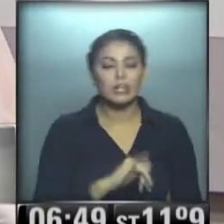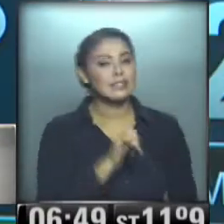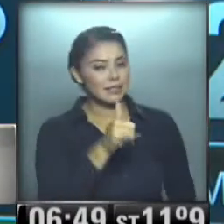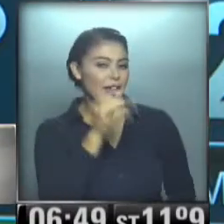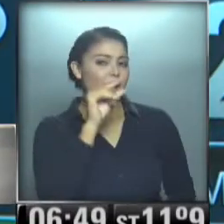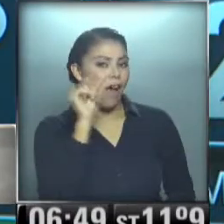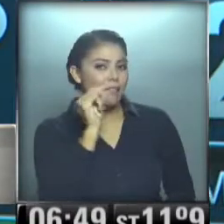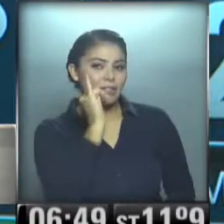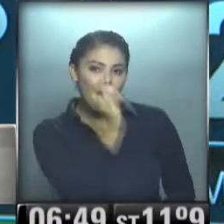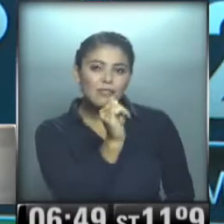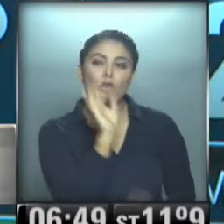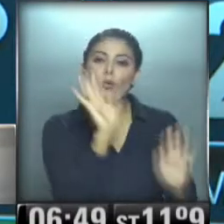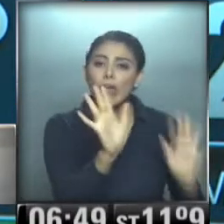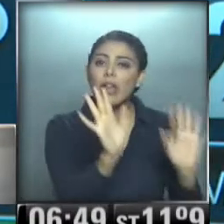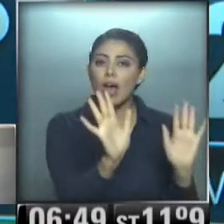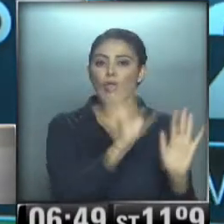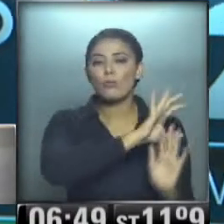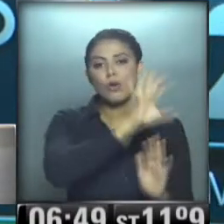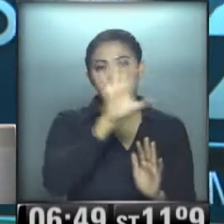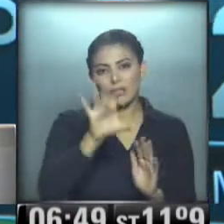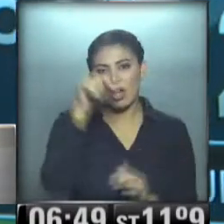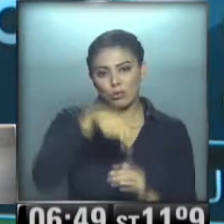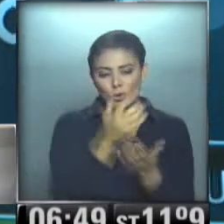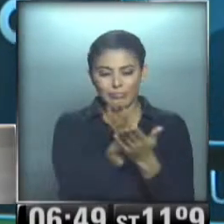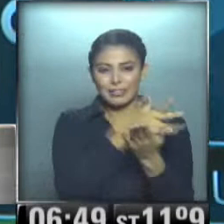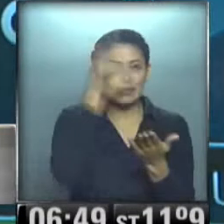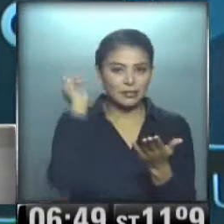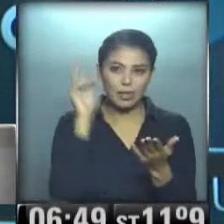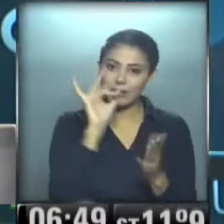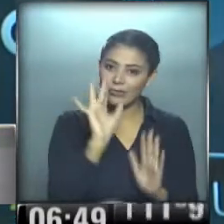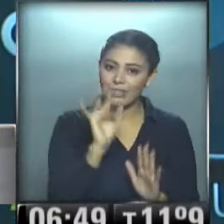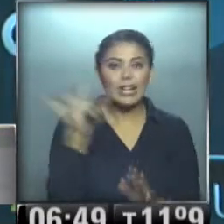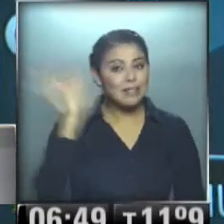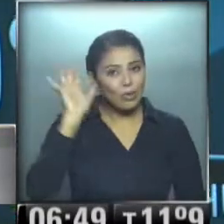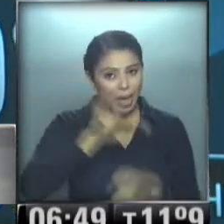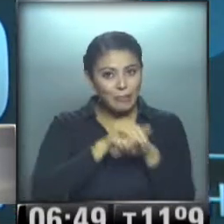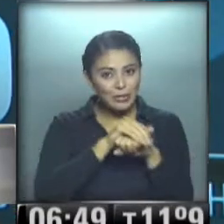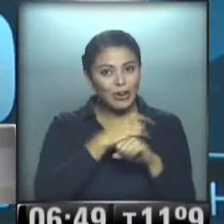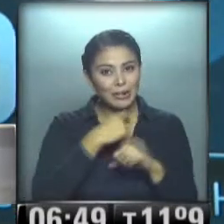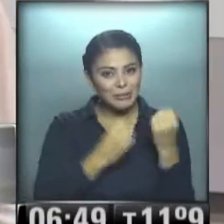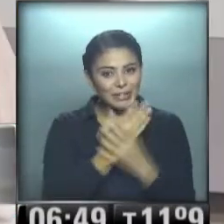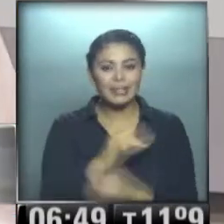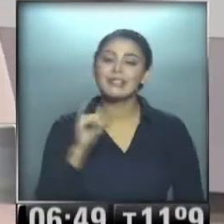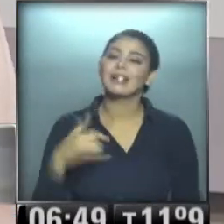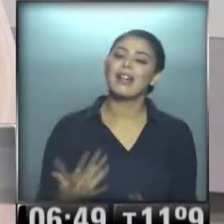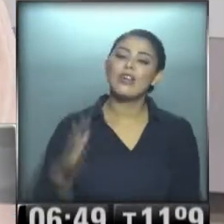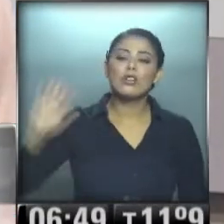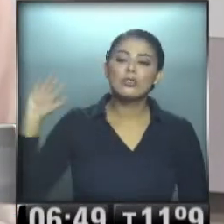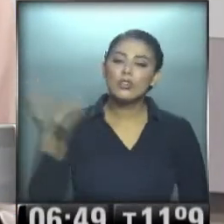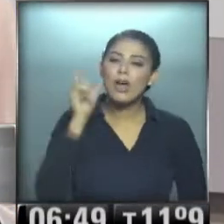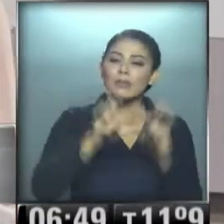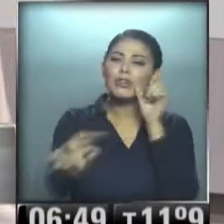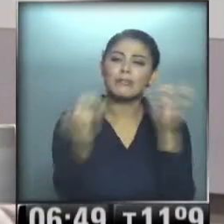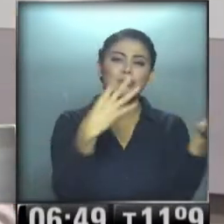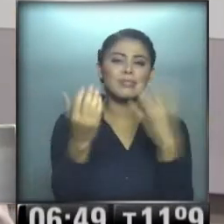vamos a repasar las alertas porque el sur del país y la cordillera están complicados. ¿Qué te parece si saludamos a nuestros amigos en esta mañana? Claro que sí, a todos los que se comunican